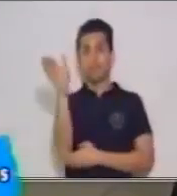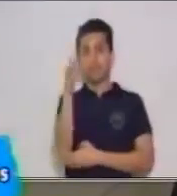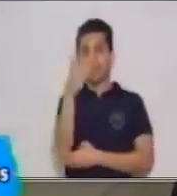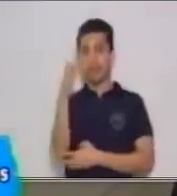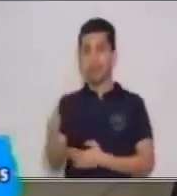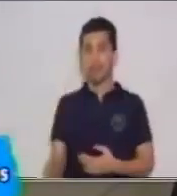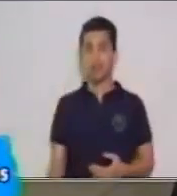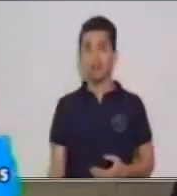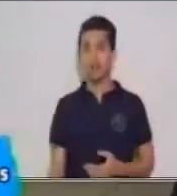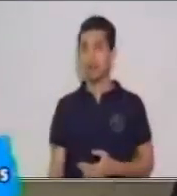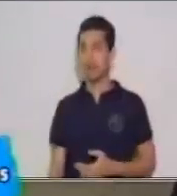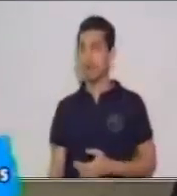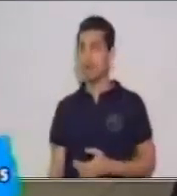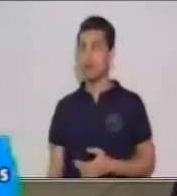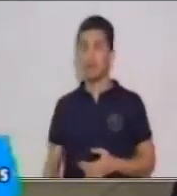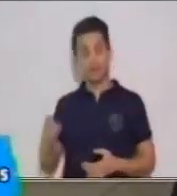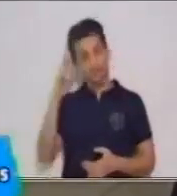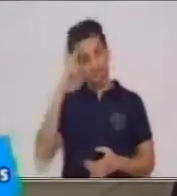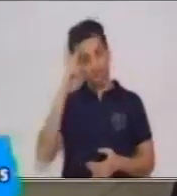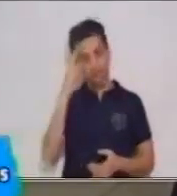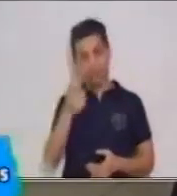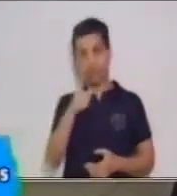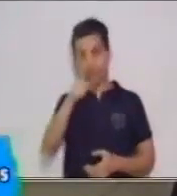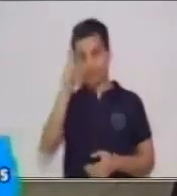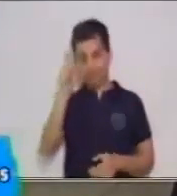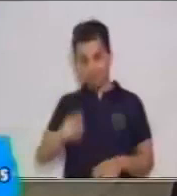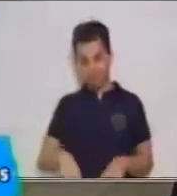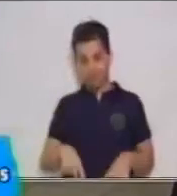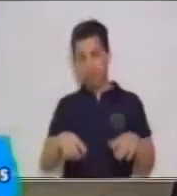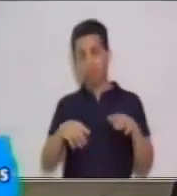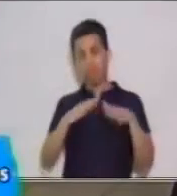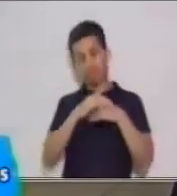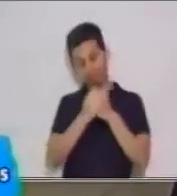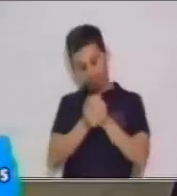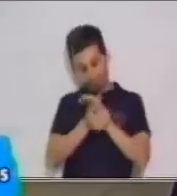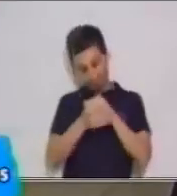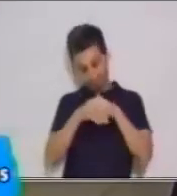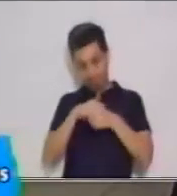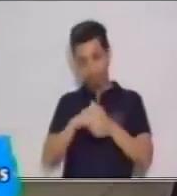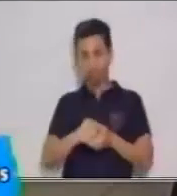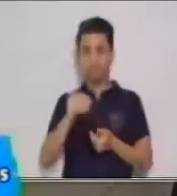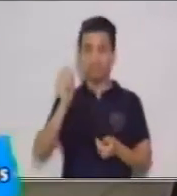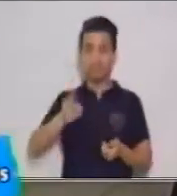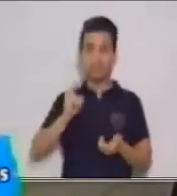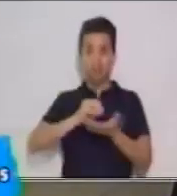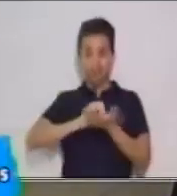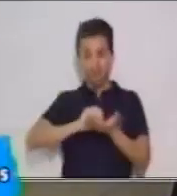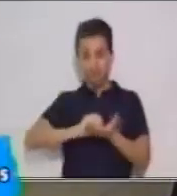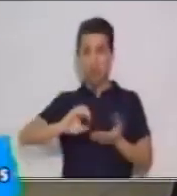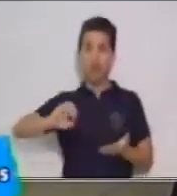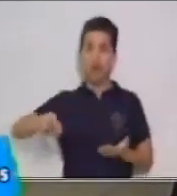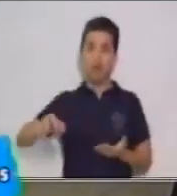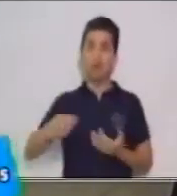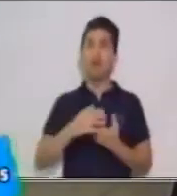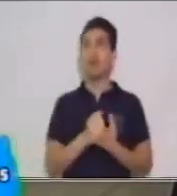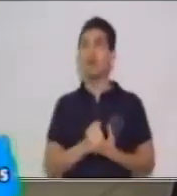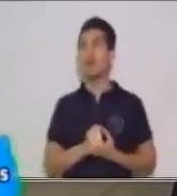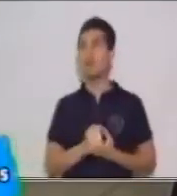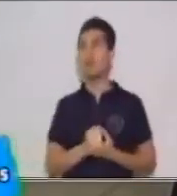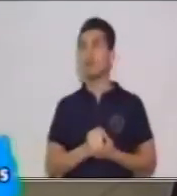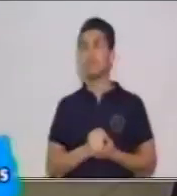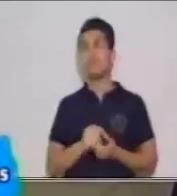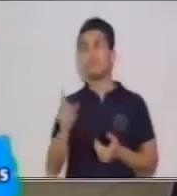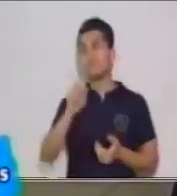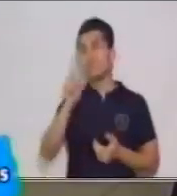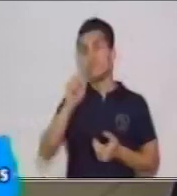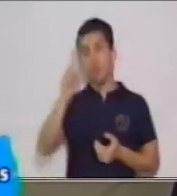Y recuerda que debes lavar tus manos constantemente con agua y jabón. Y no